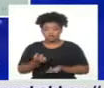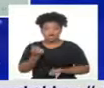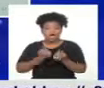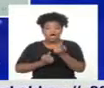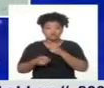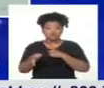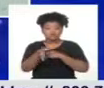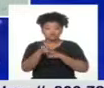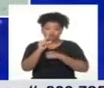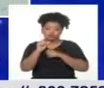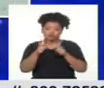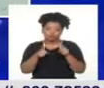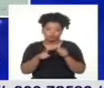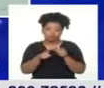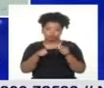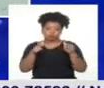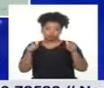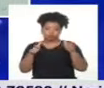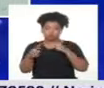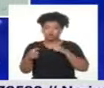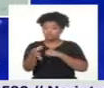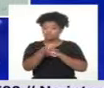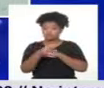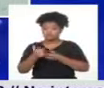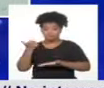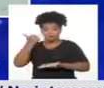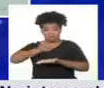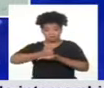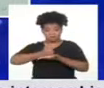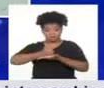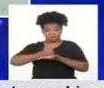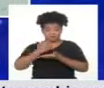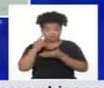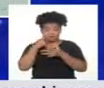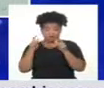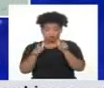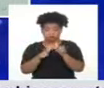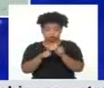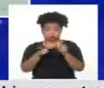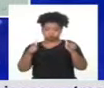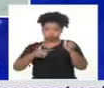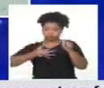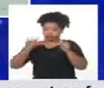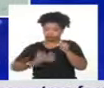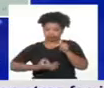intensamente. El municipio Camagüey con el número mayor, donde siempre ha tenido la mayor